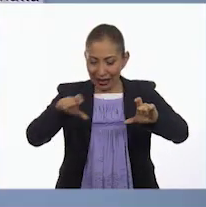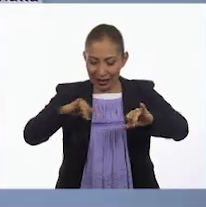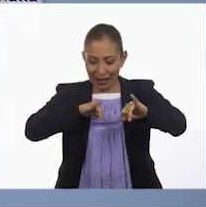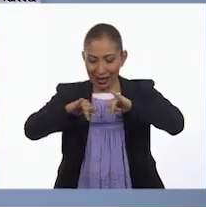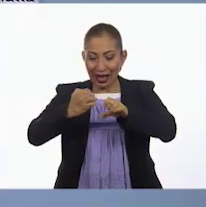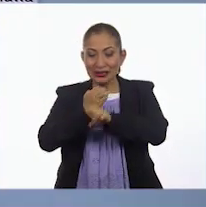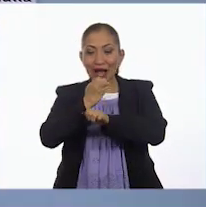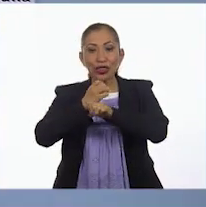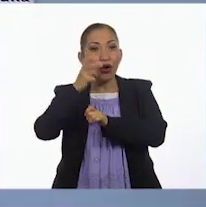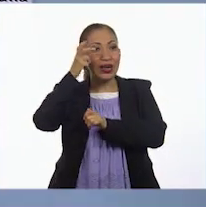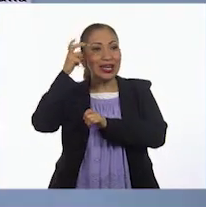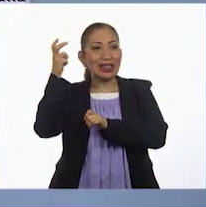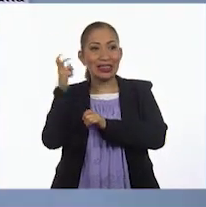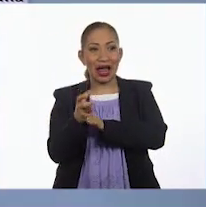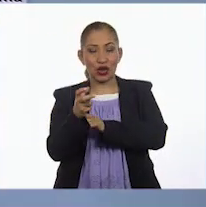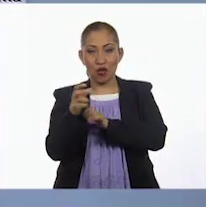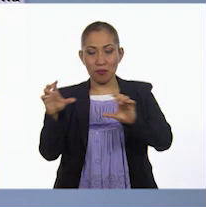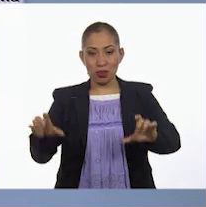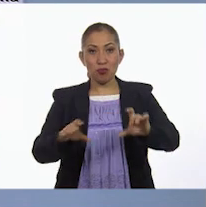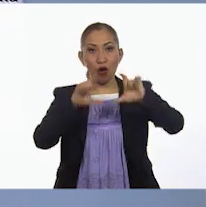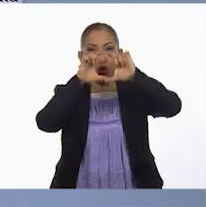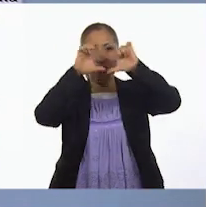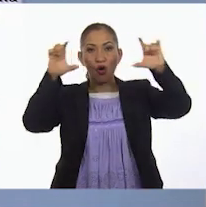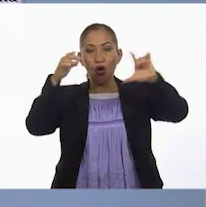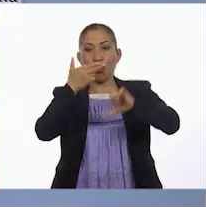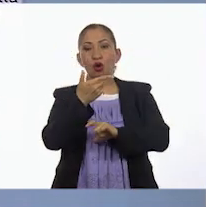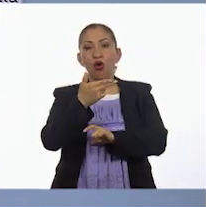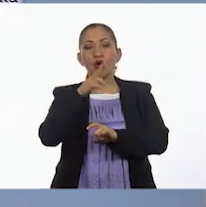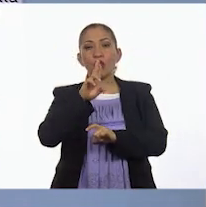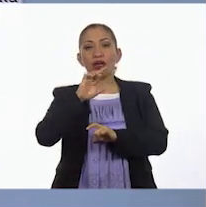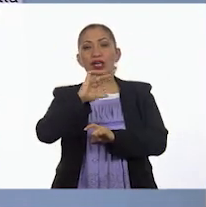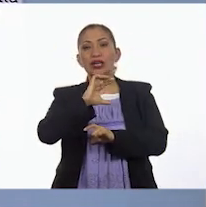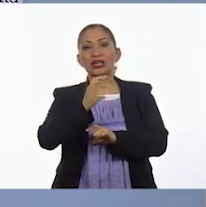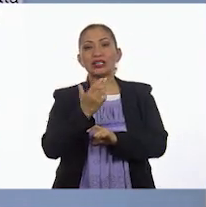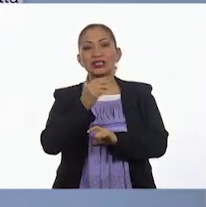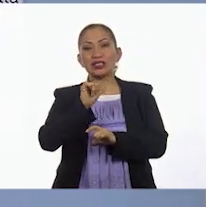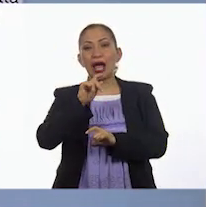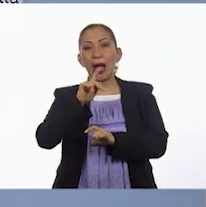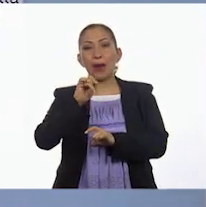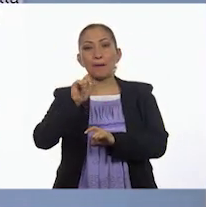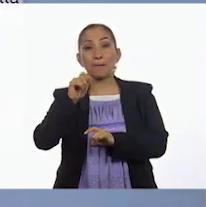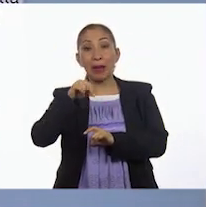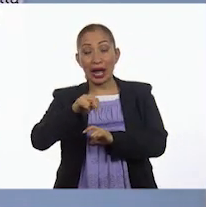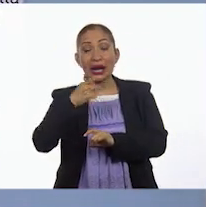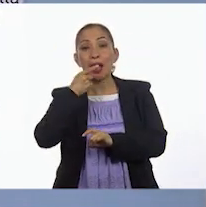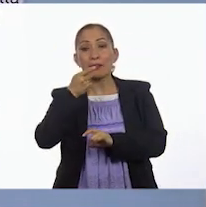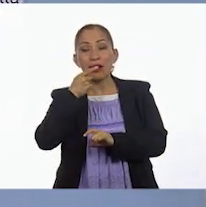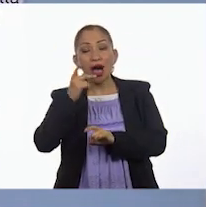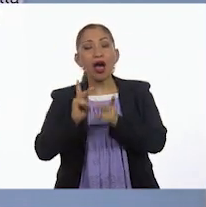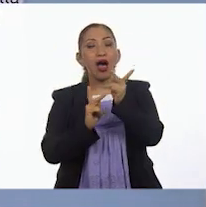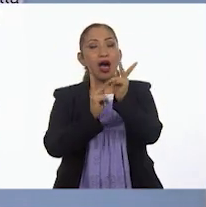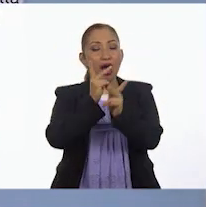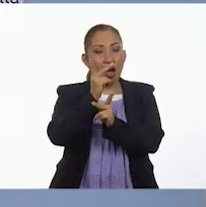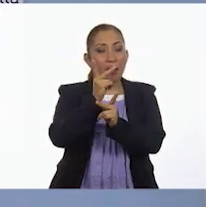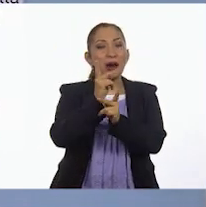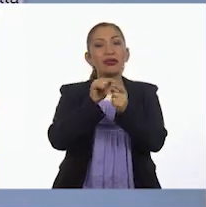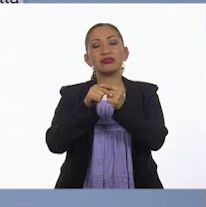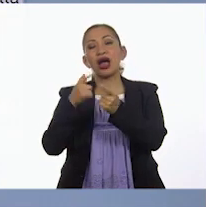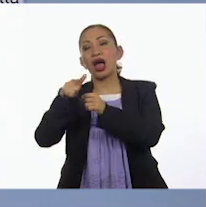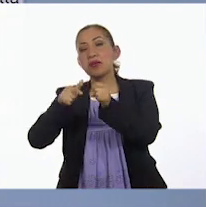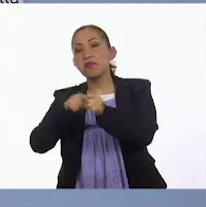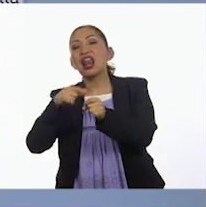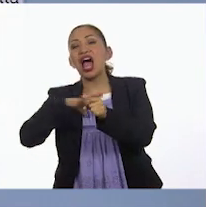del estado de Hidalgo, que es donde se halla Huichapan. Hay información general sobre la flora, fauna y cultura popular del